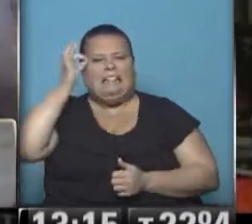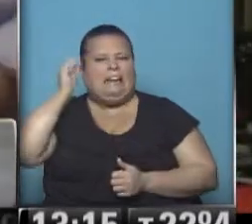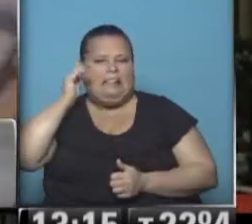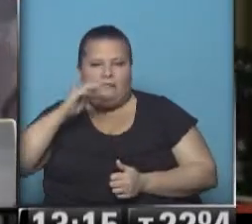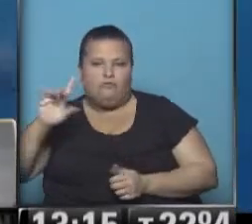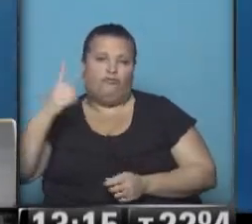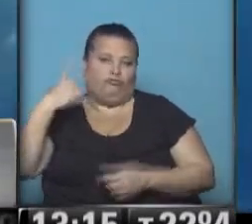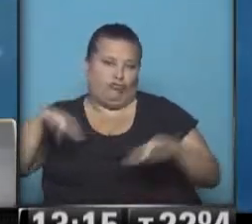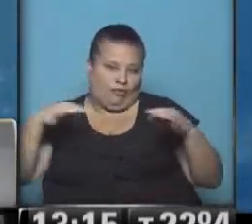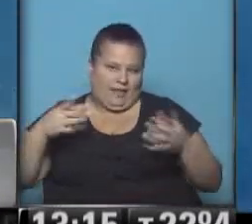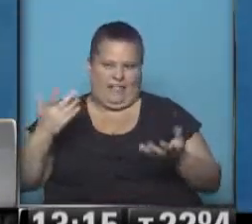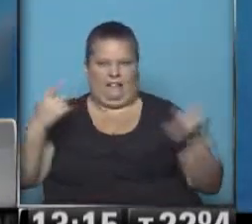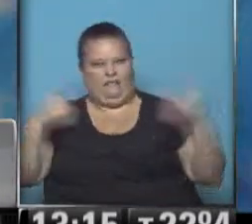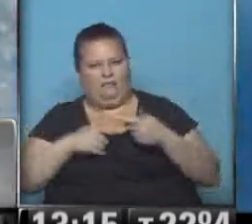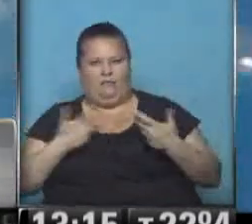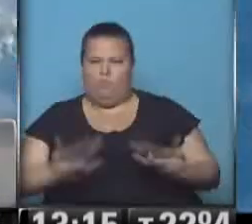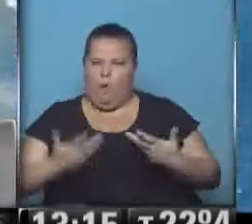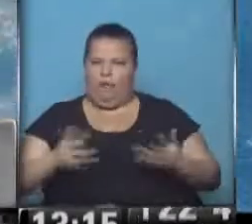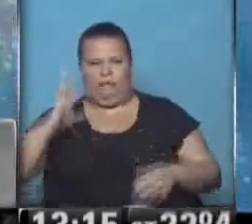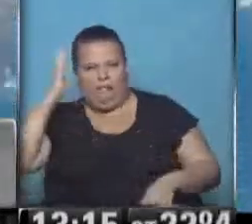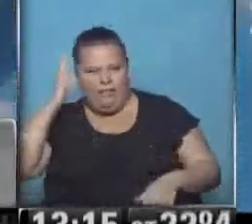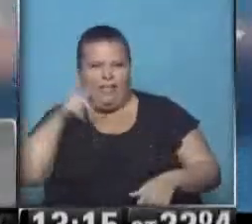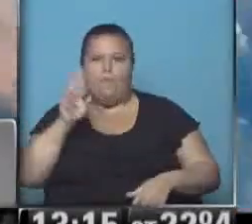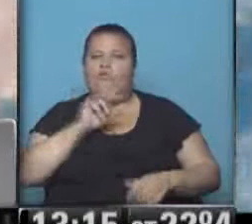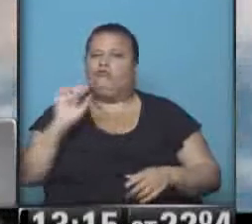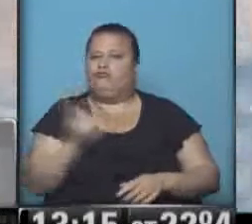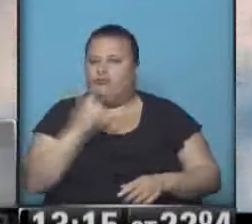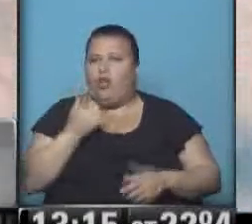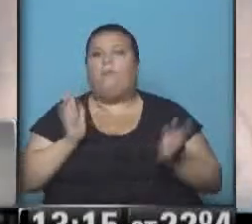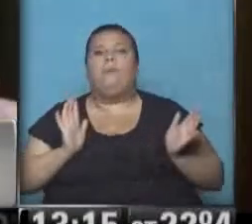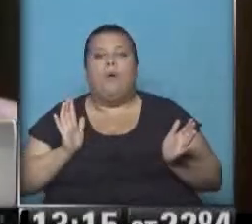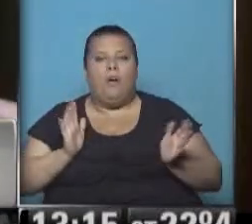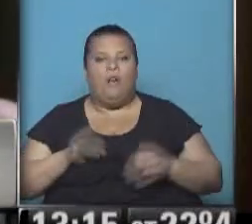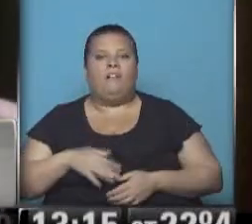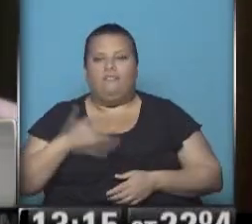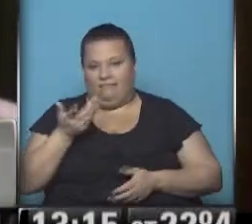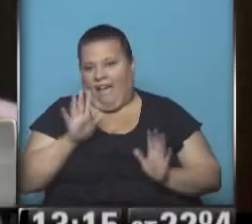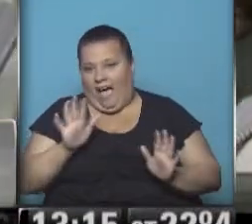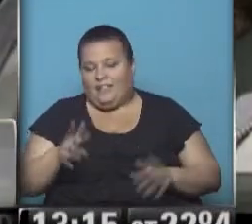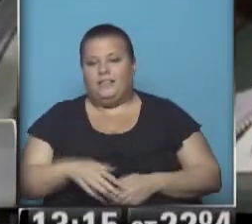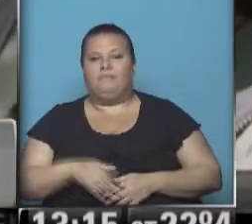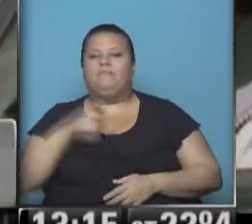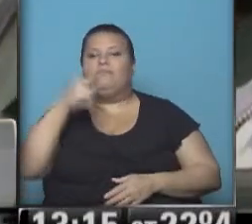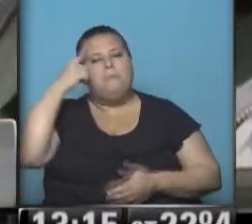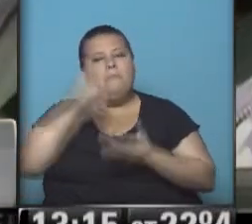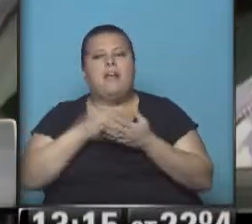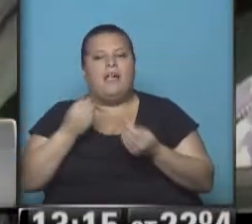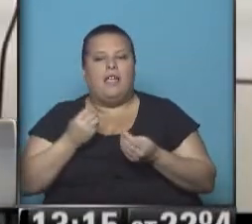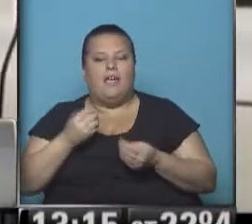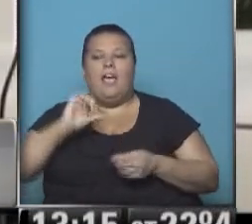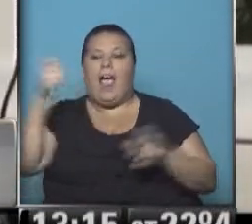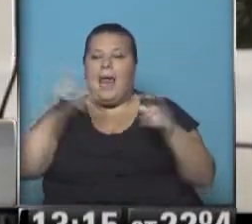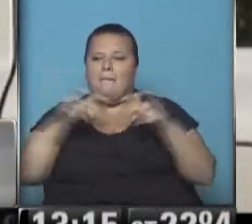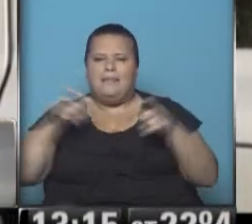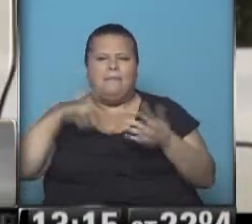años, sola, mal llevada, jodida, tremenda, la muchacha está sola, pero bueno, tiene con qué. Y el karma de Carmen es que se gana un pasaje